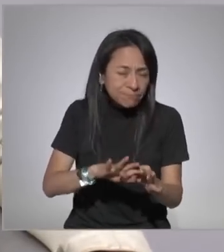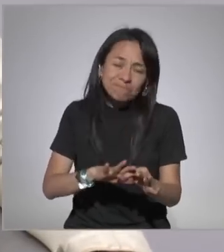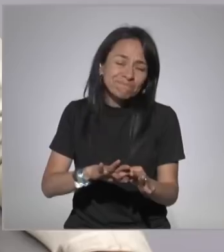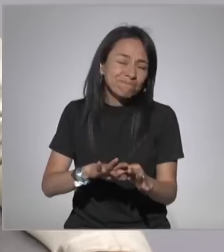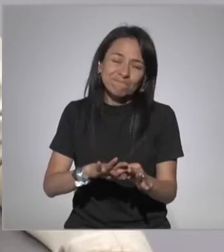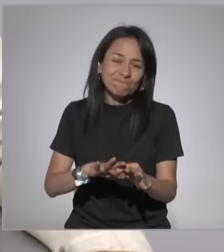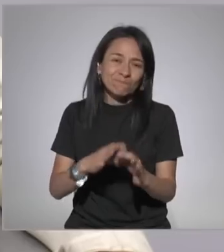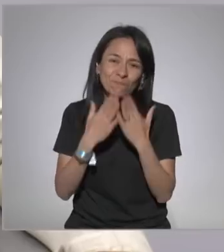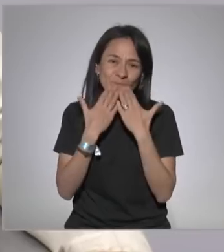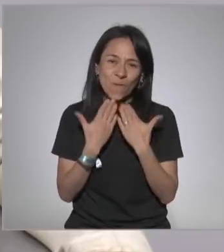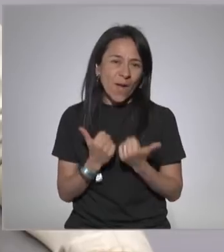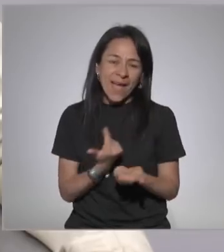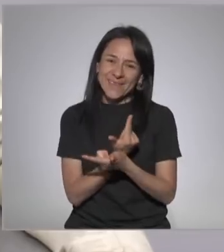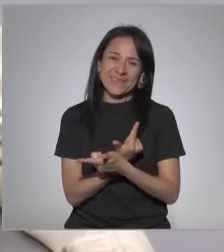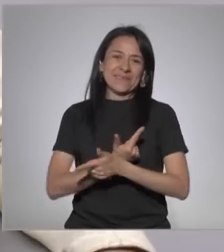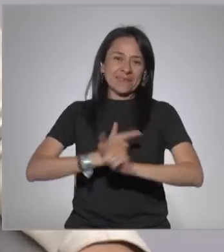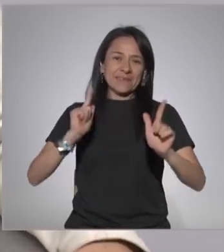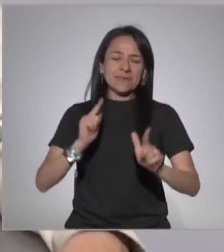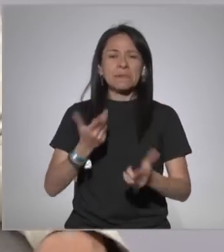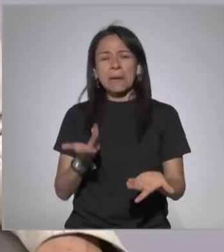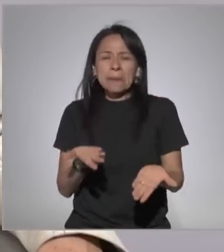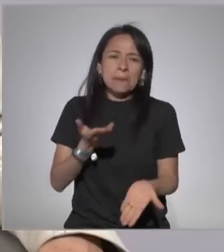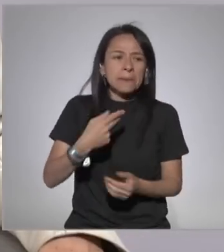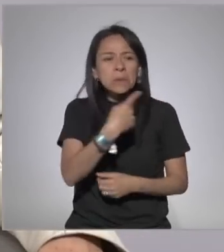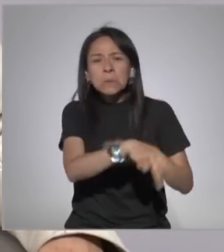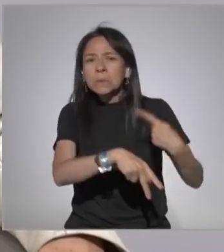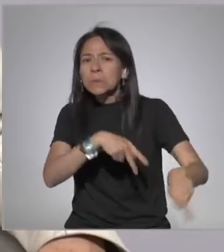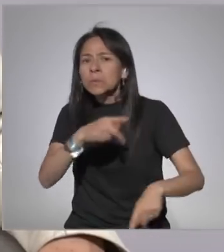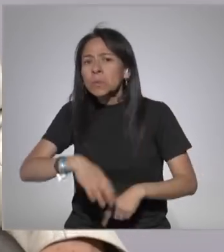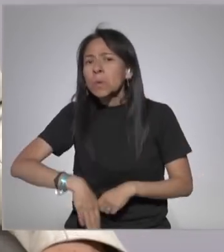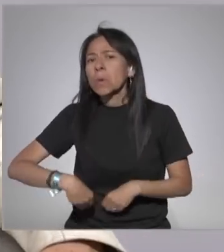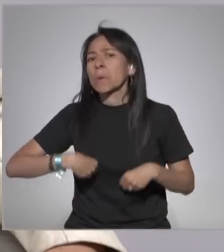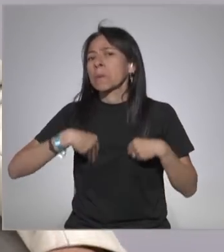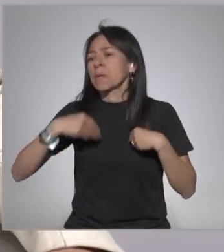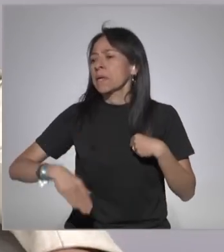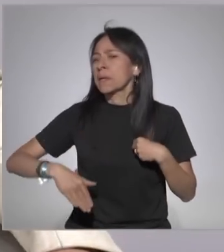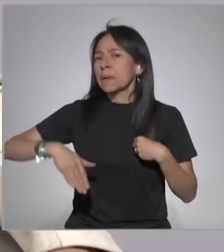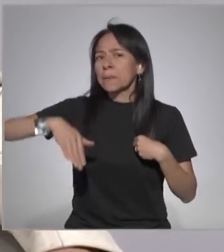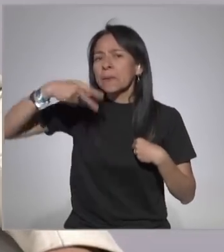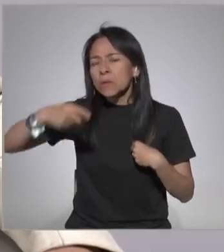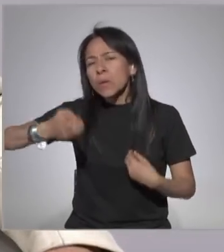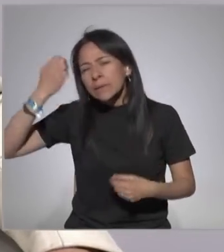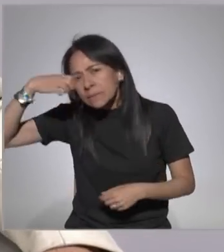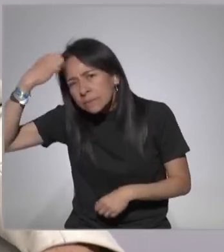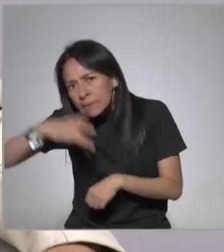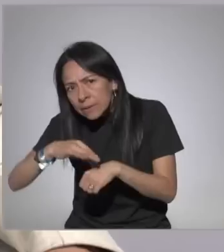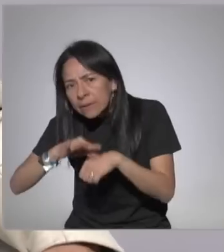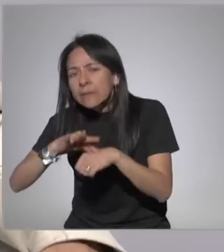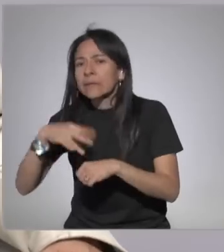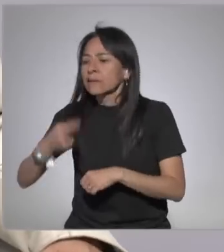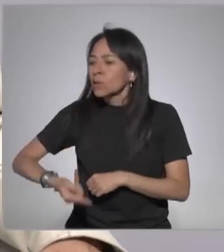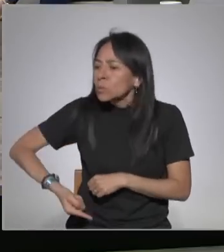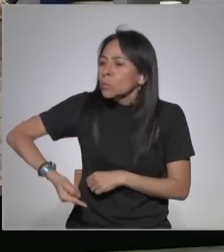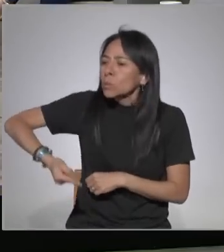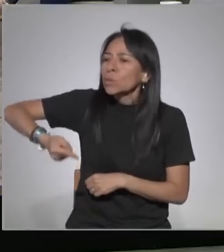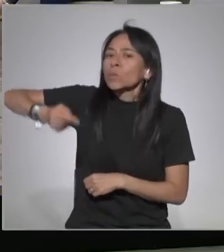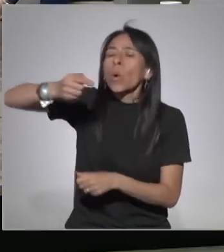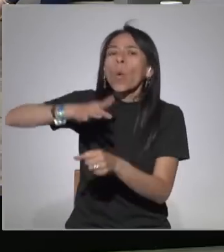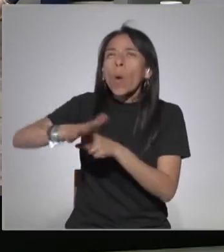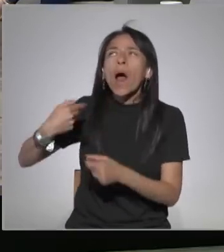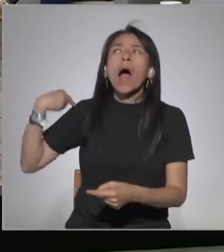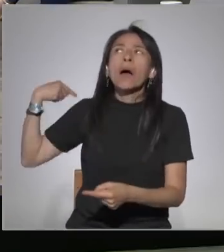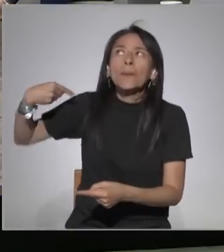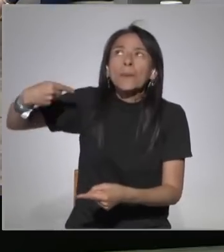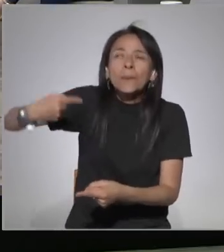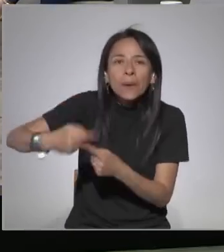las experiencias de vida y lo que la persona haya podido transformar a lo largo de esa vida. La experiencia debe servir para algo,